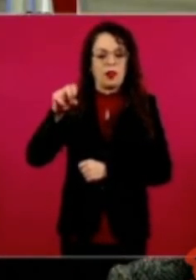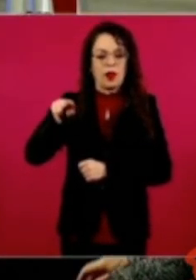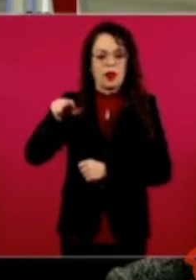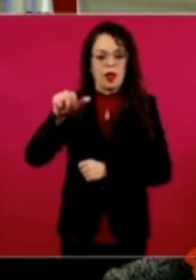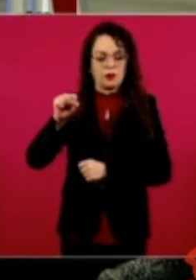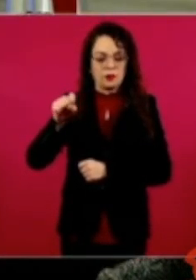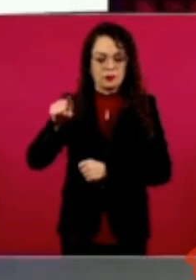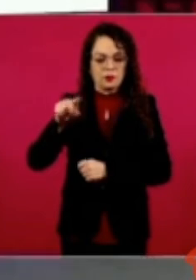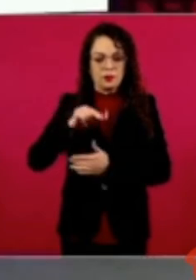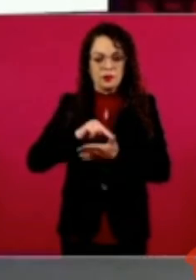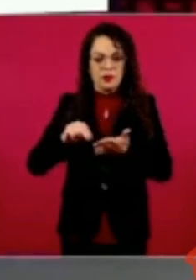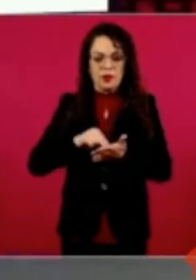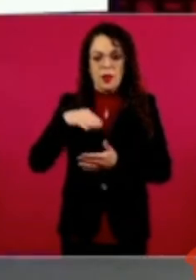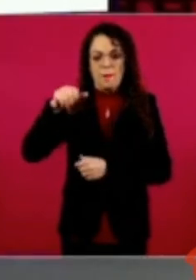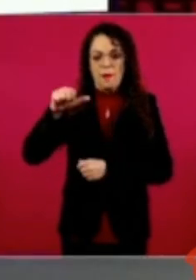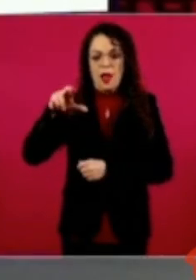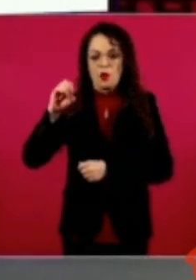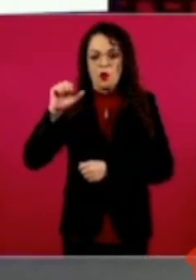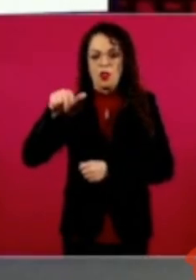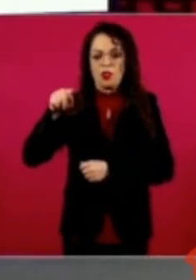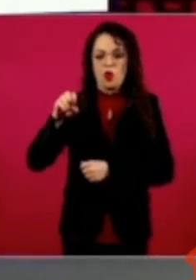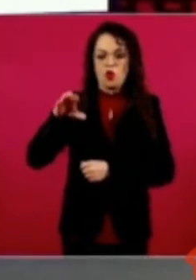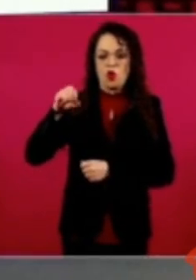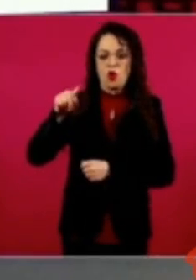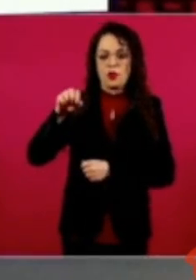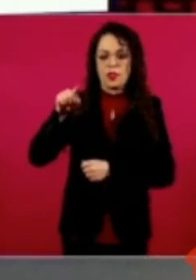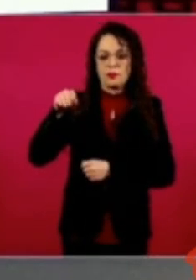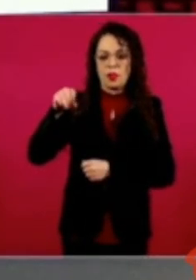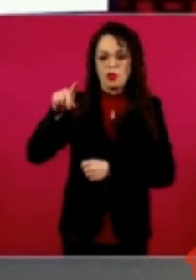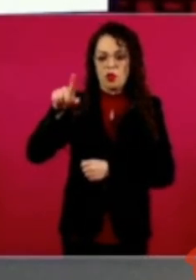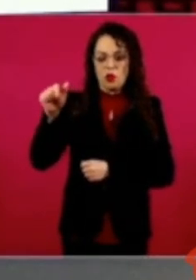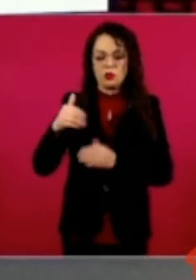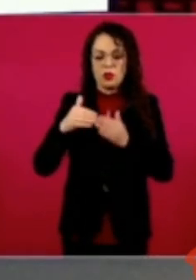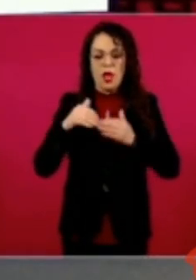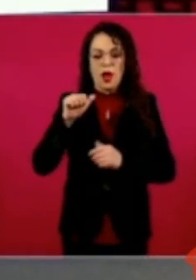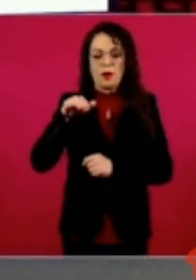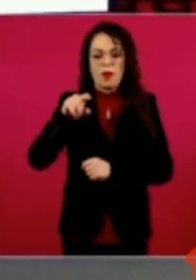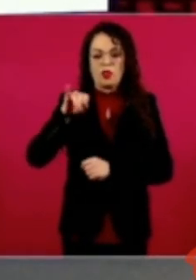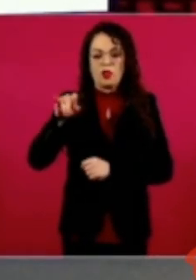Marco Antonio Cortés Mendoza, Armando Tejeda Cid,